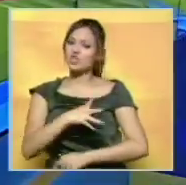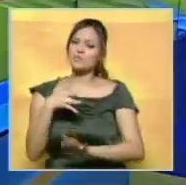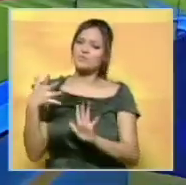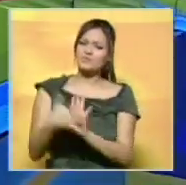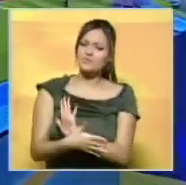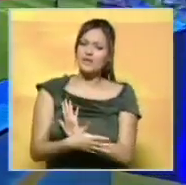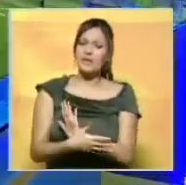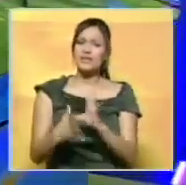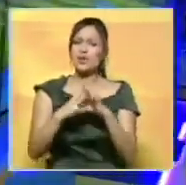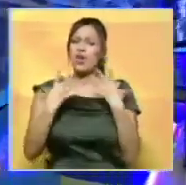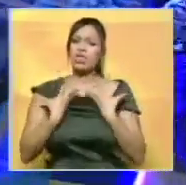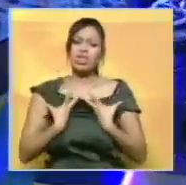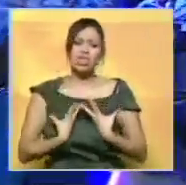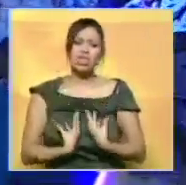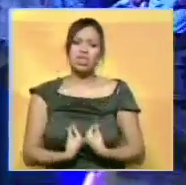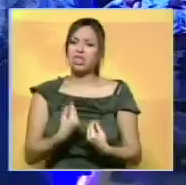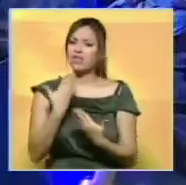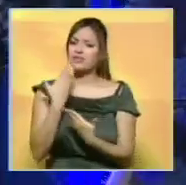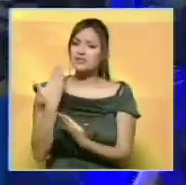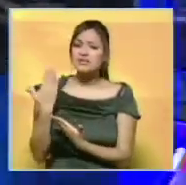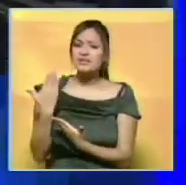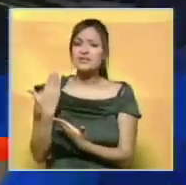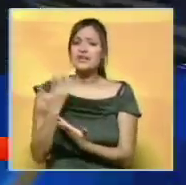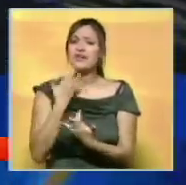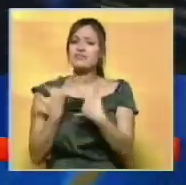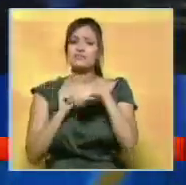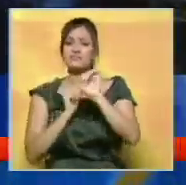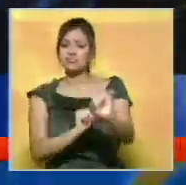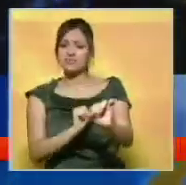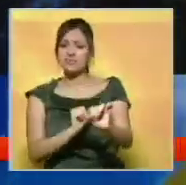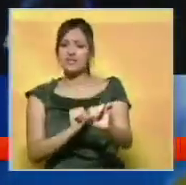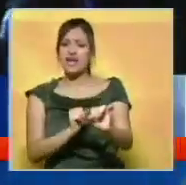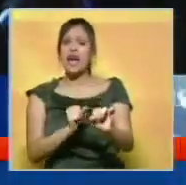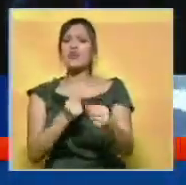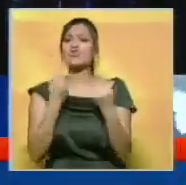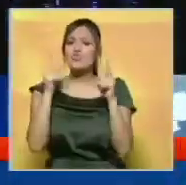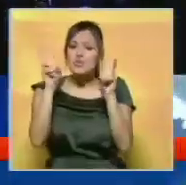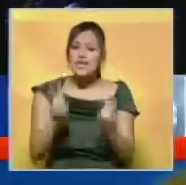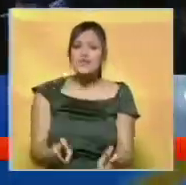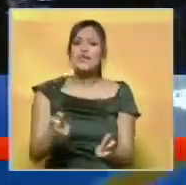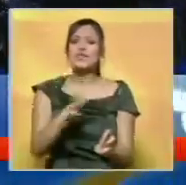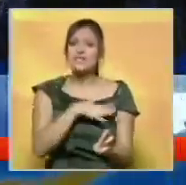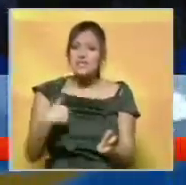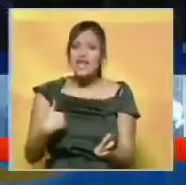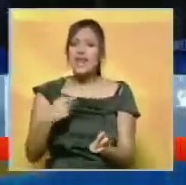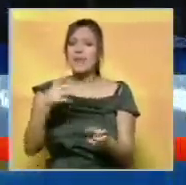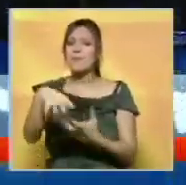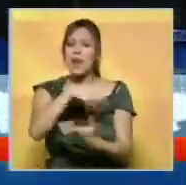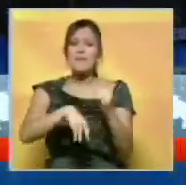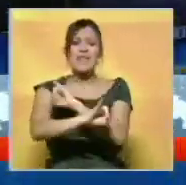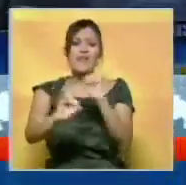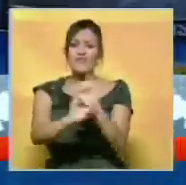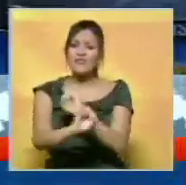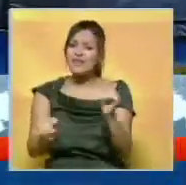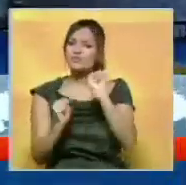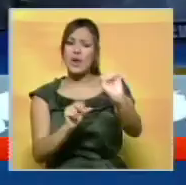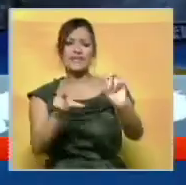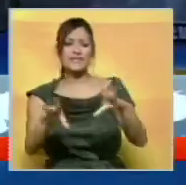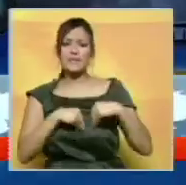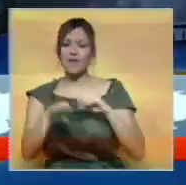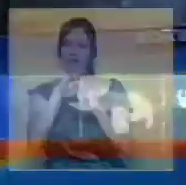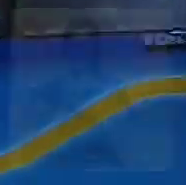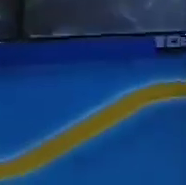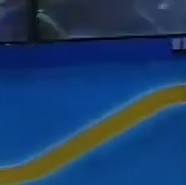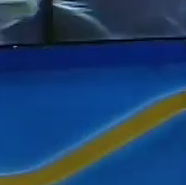Venevisión, descontento general. Rechazan estado de excepción para contener violencia.